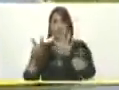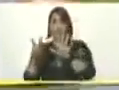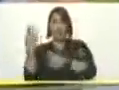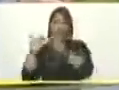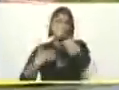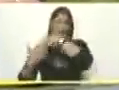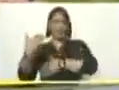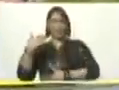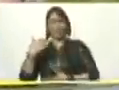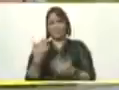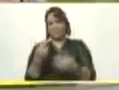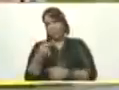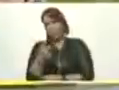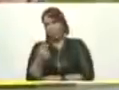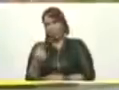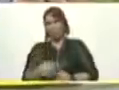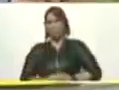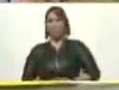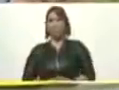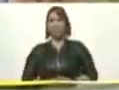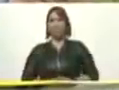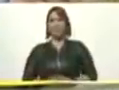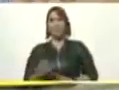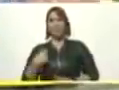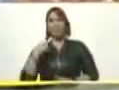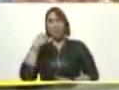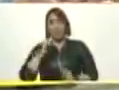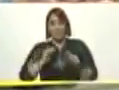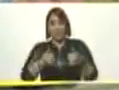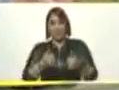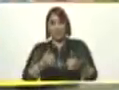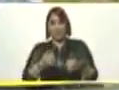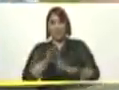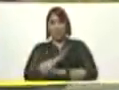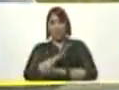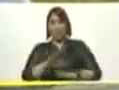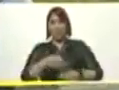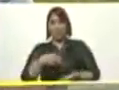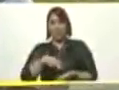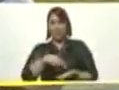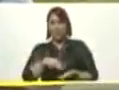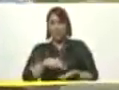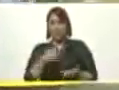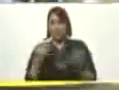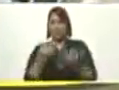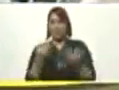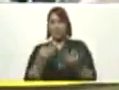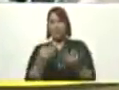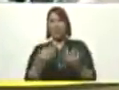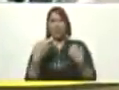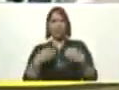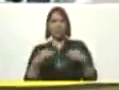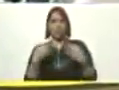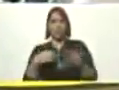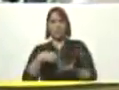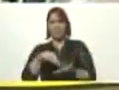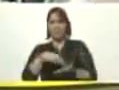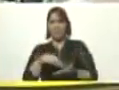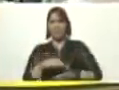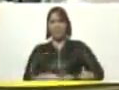y entonces yo pensé que tal salsa romántica pero siempre me crié con la salsa tradicional